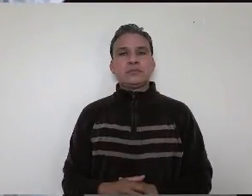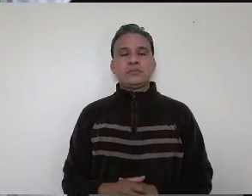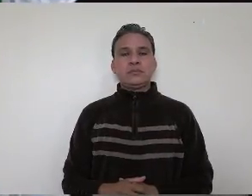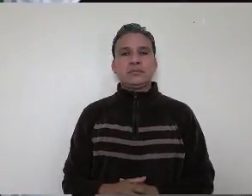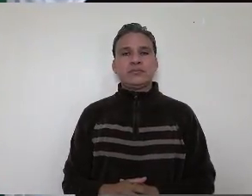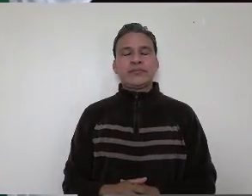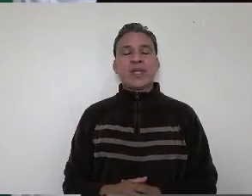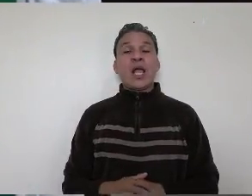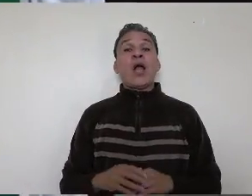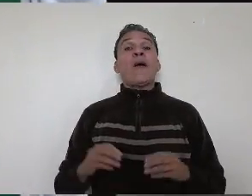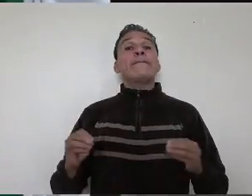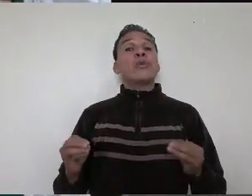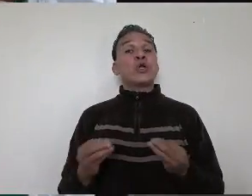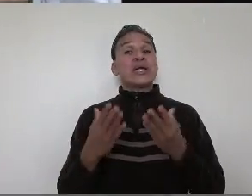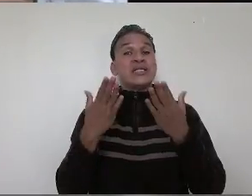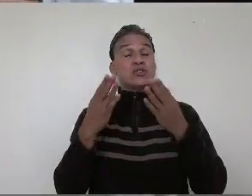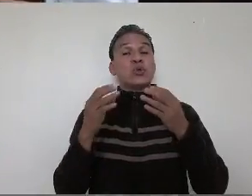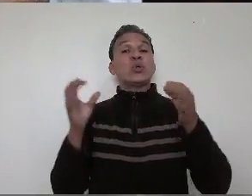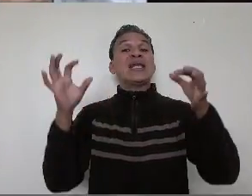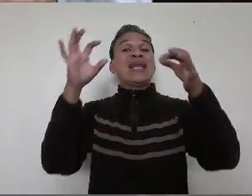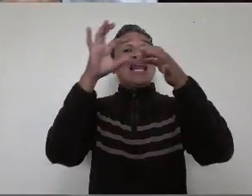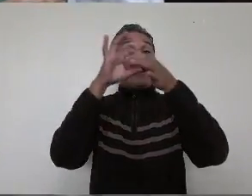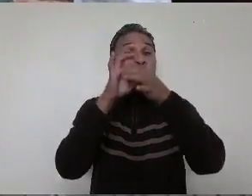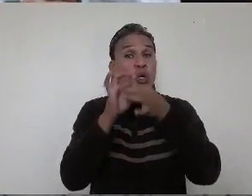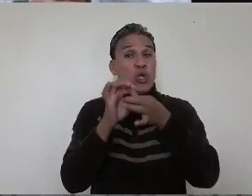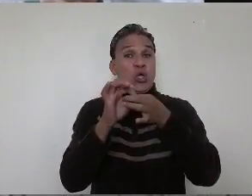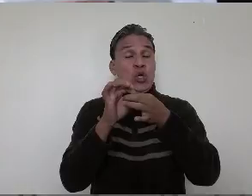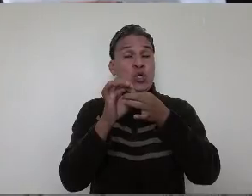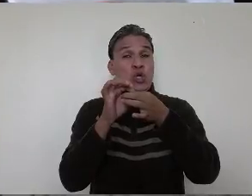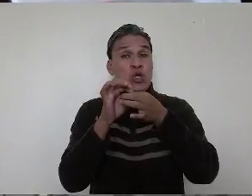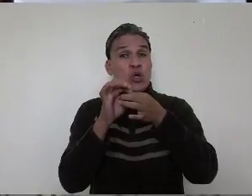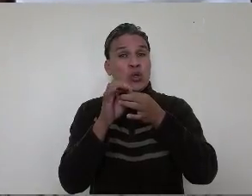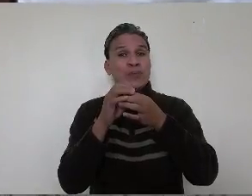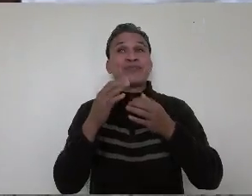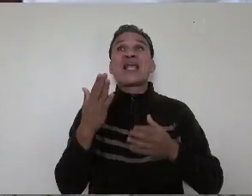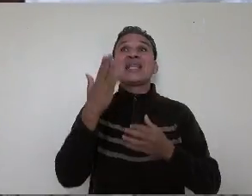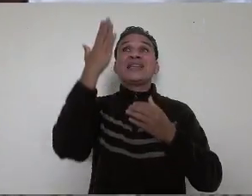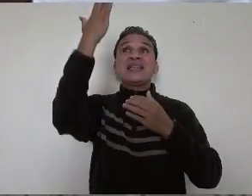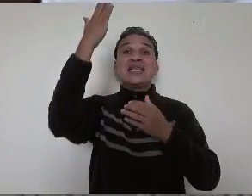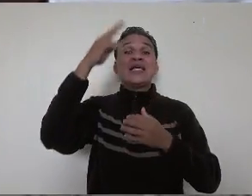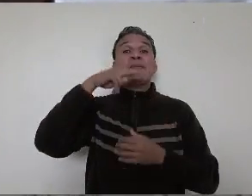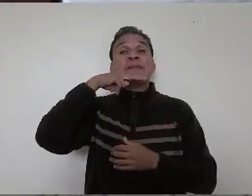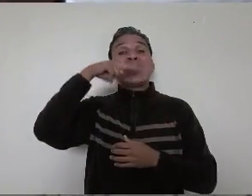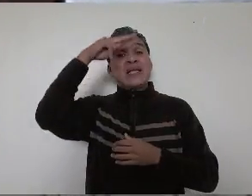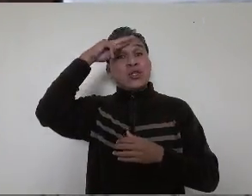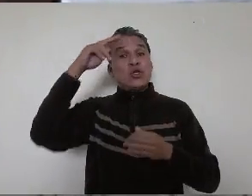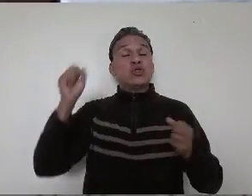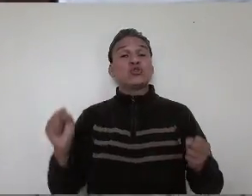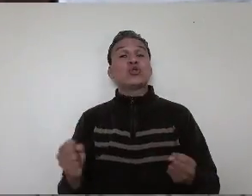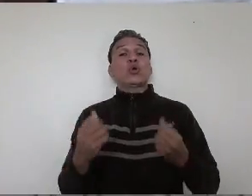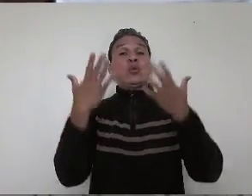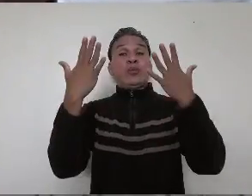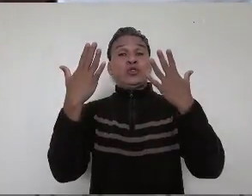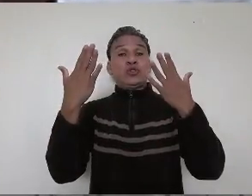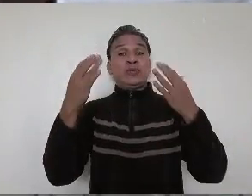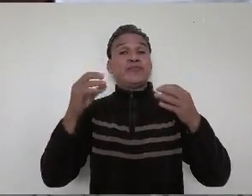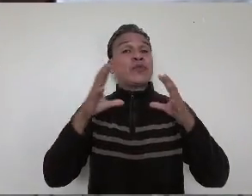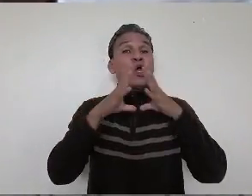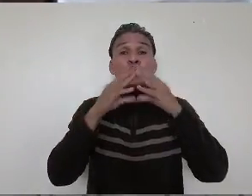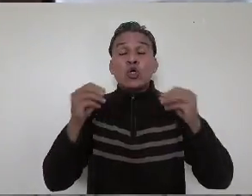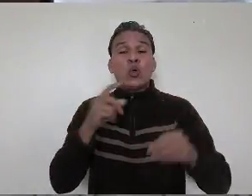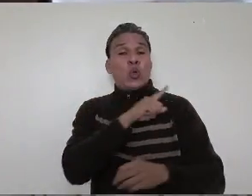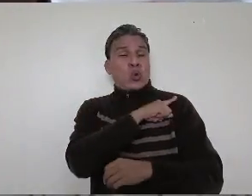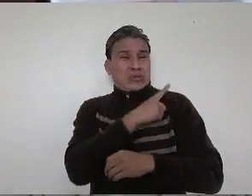Por Cristo, con Él y en Él, a ti, Dios Padre omnipotente, en la unidad del Espíritu